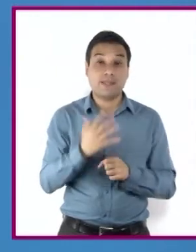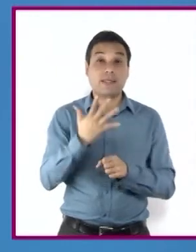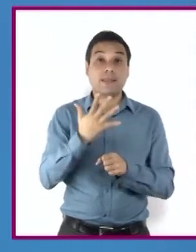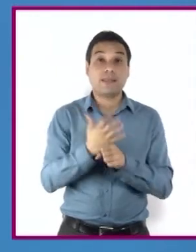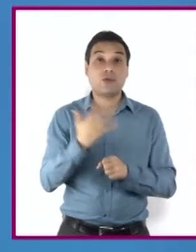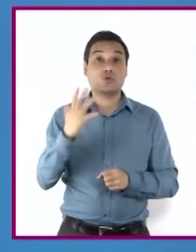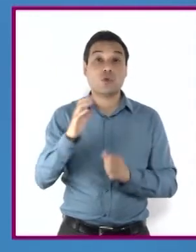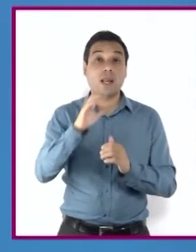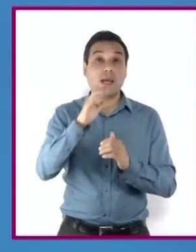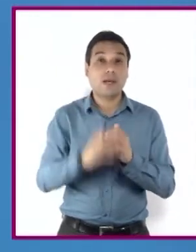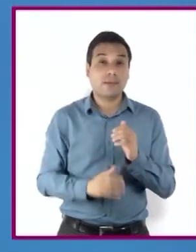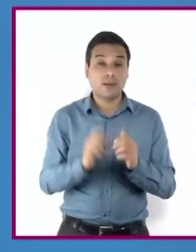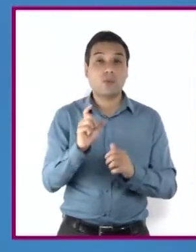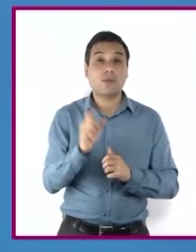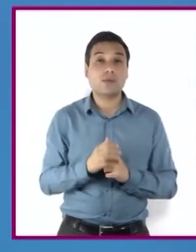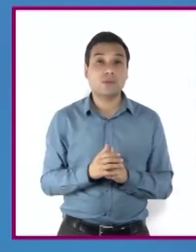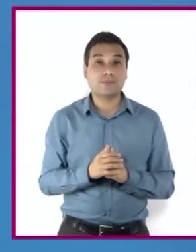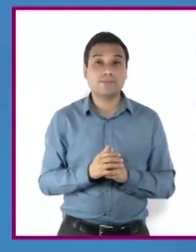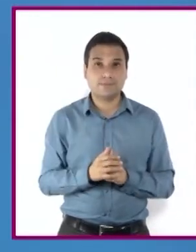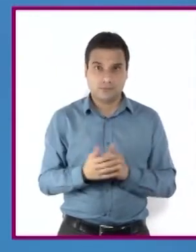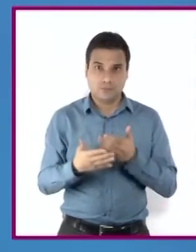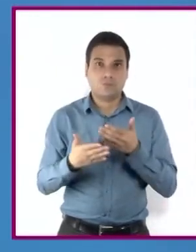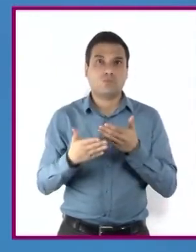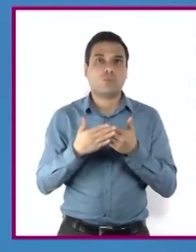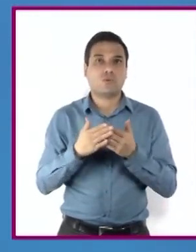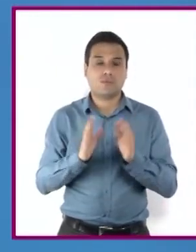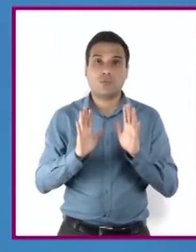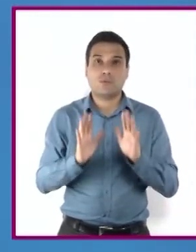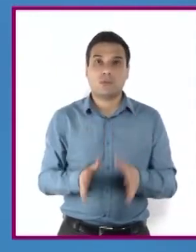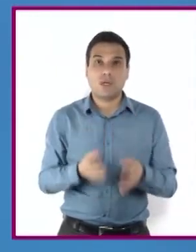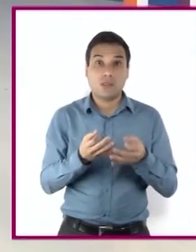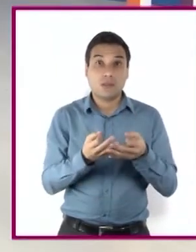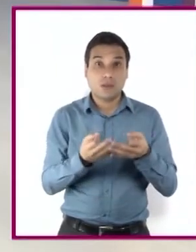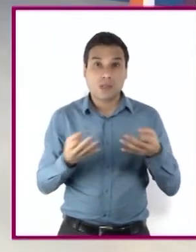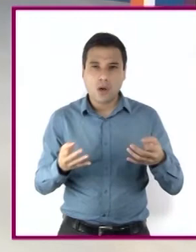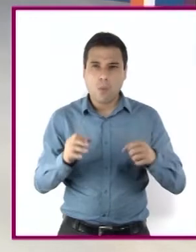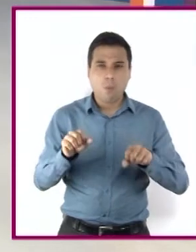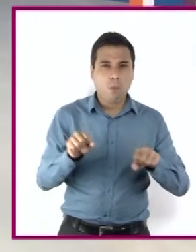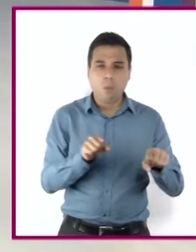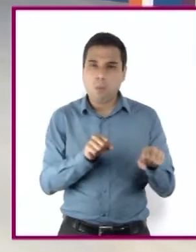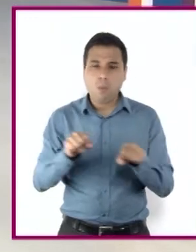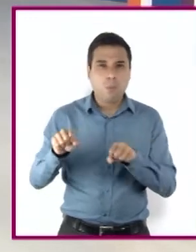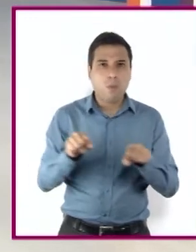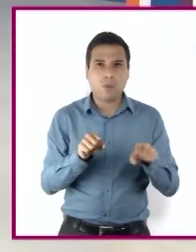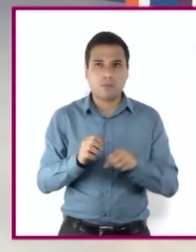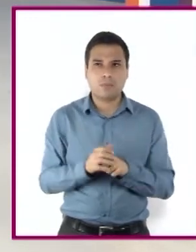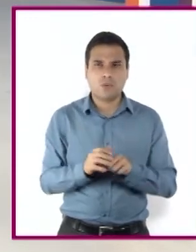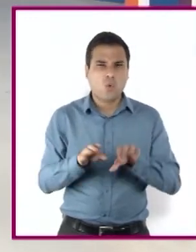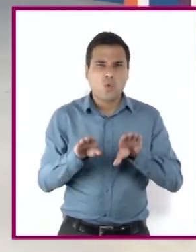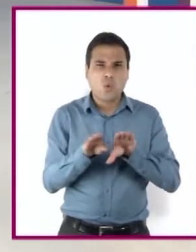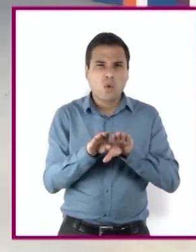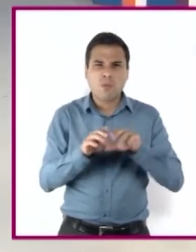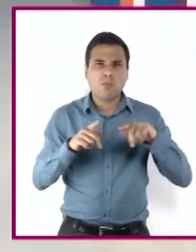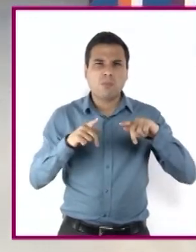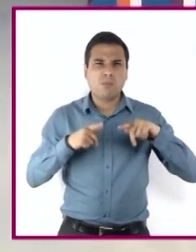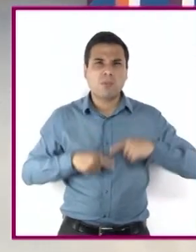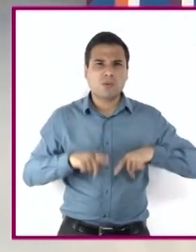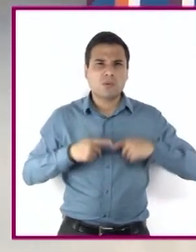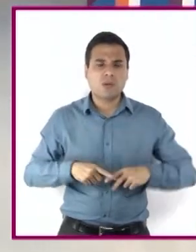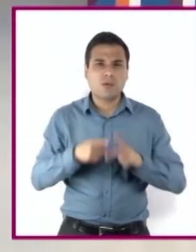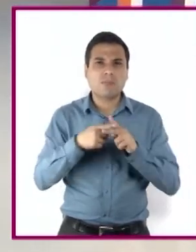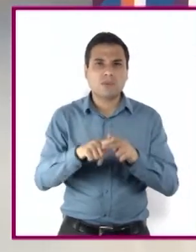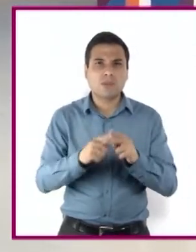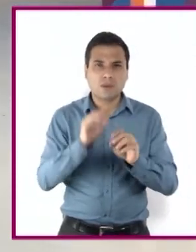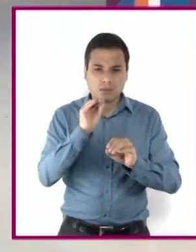concluirá, según el mito, con grandes movimientos de tierra. Pero, ¿cómo surgió la humanidad actual y quién la